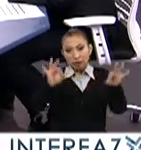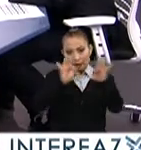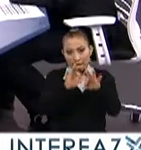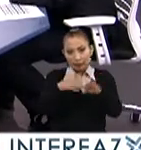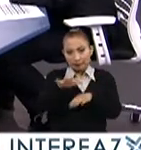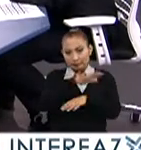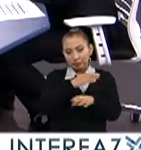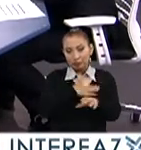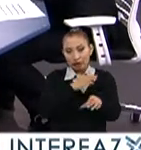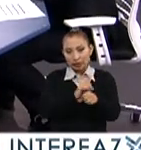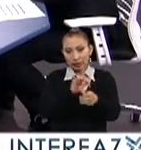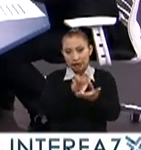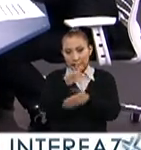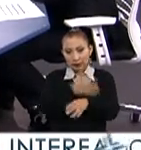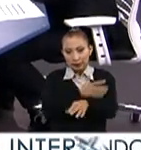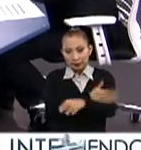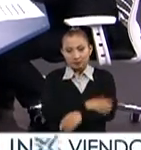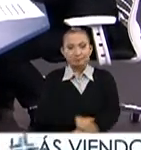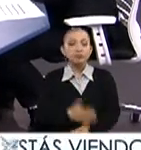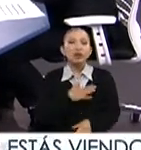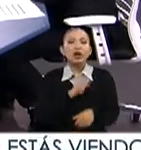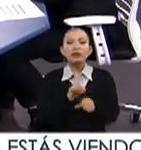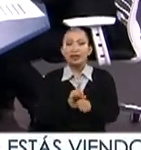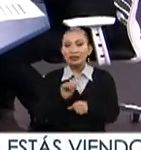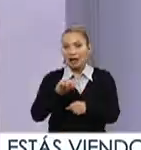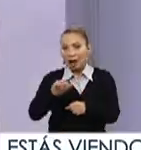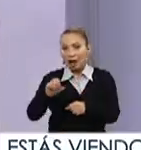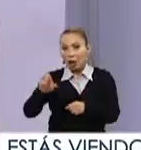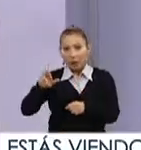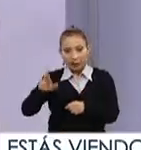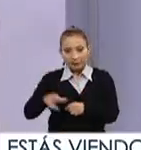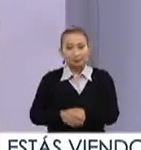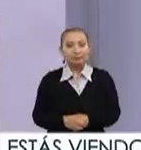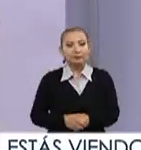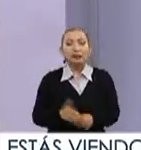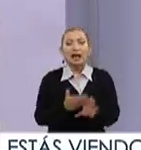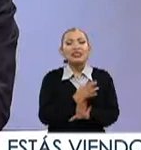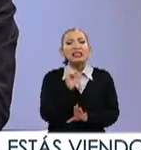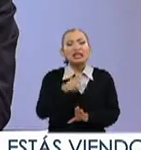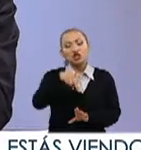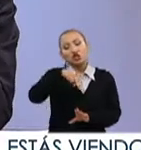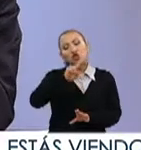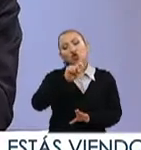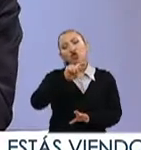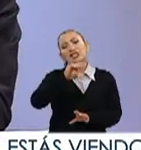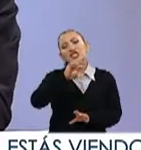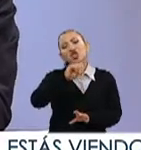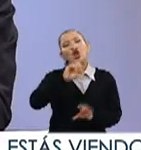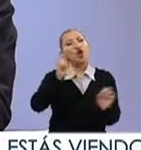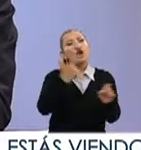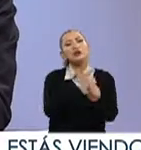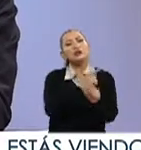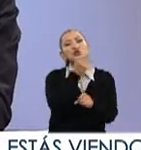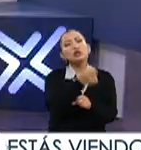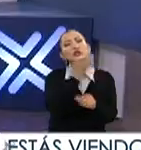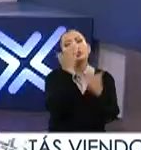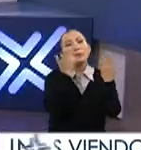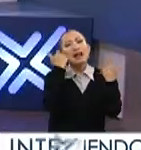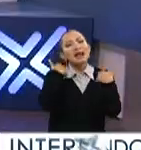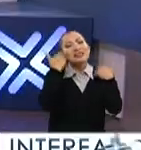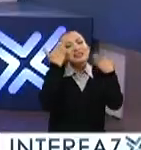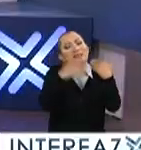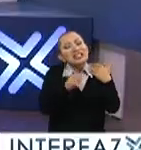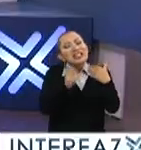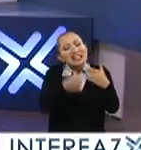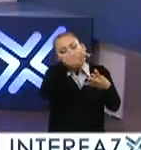en nuestra sociedad. Muy buenos días, gracias por estar con nosotros. Buenos días, Bienvenido. Ana, Omar. Muchas gracias Antes por que la nada, invitación. ¿qué es la nutrición o qué es la carrera de nutrición? Para entender cuáles